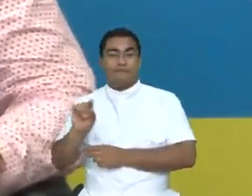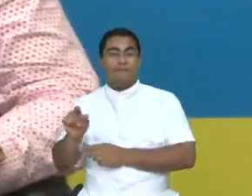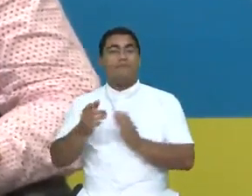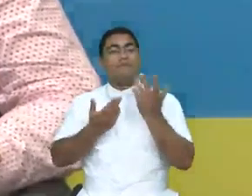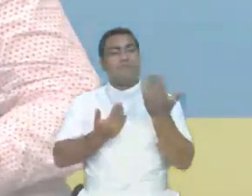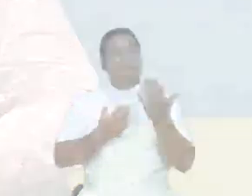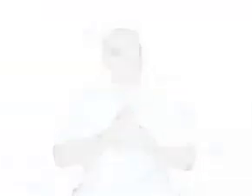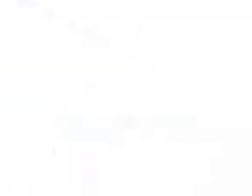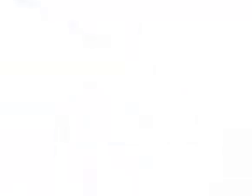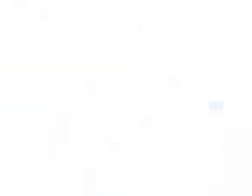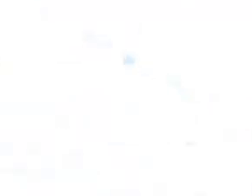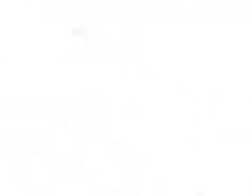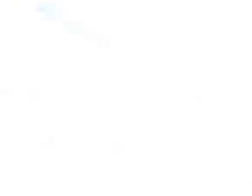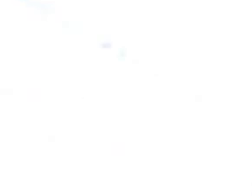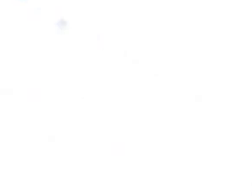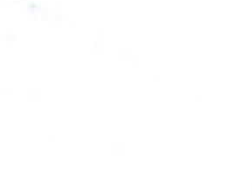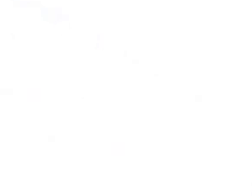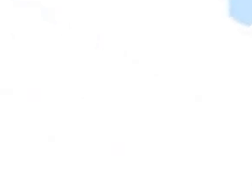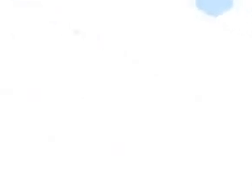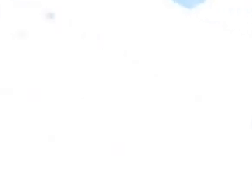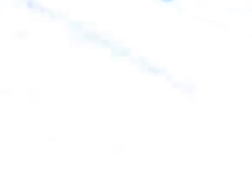ya regresamos.